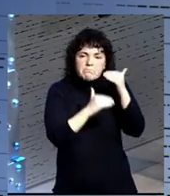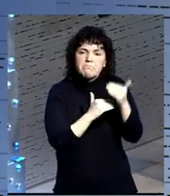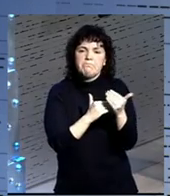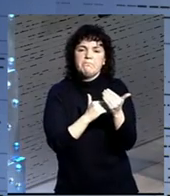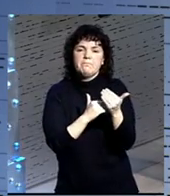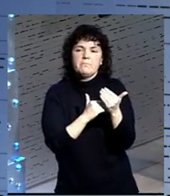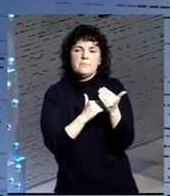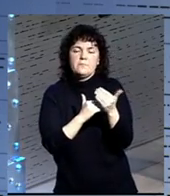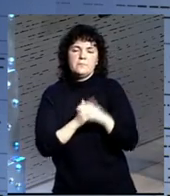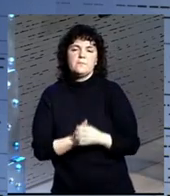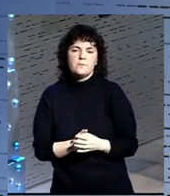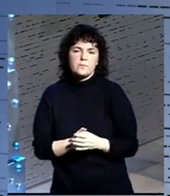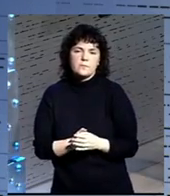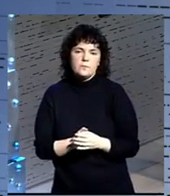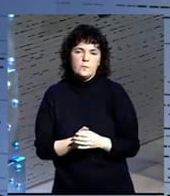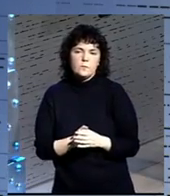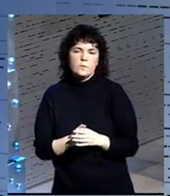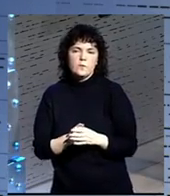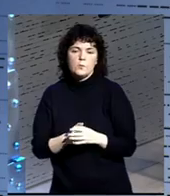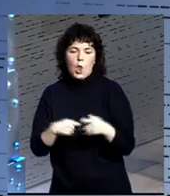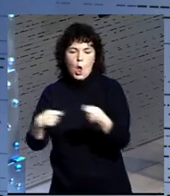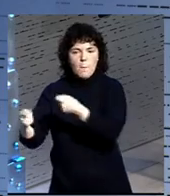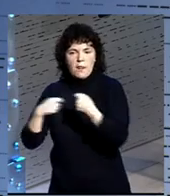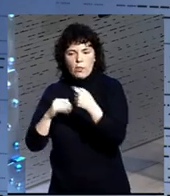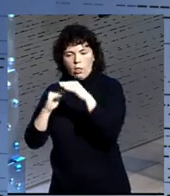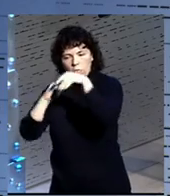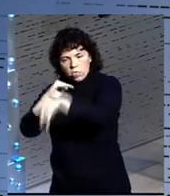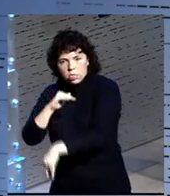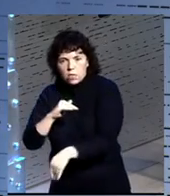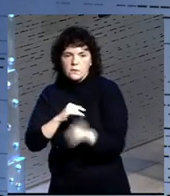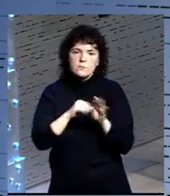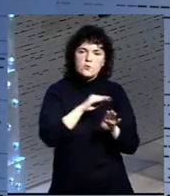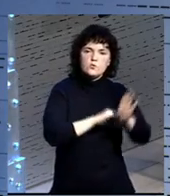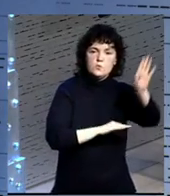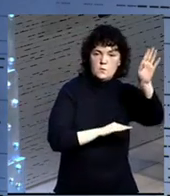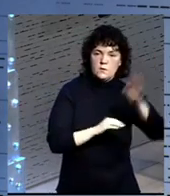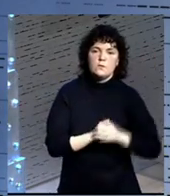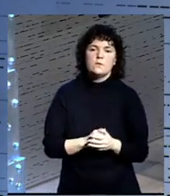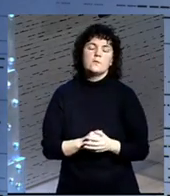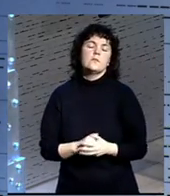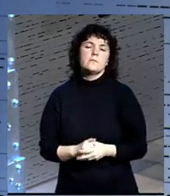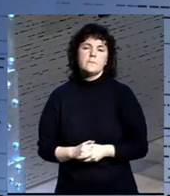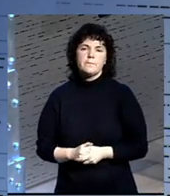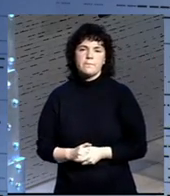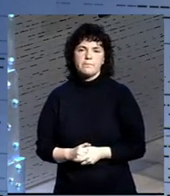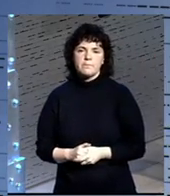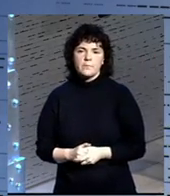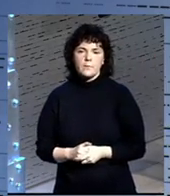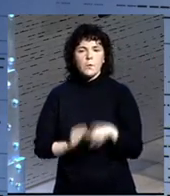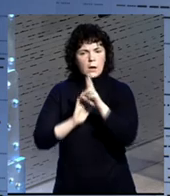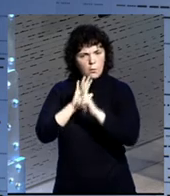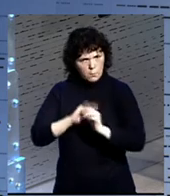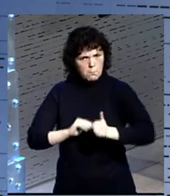al descenso que ha habido en los volúmenes de comercio, en los flujos reales. Más